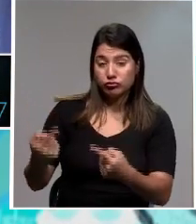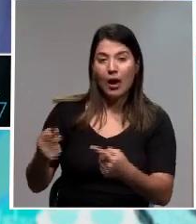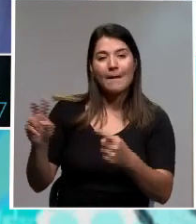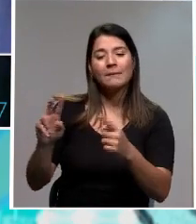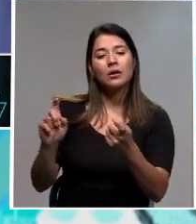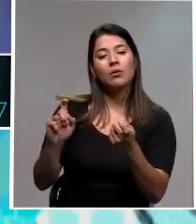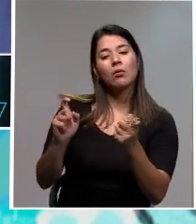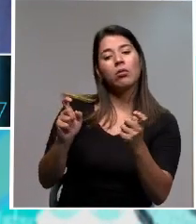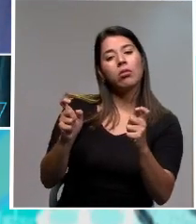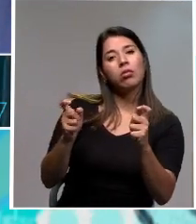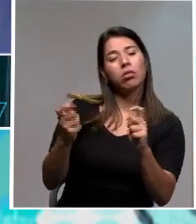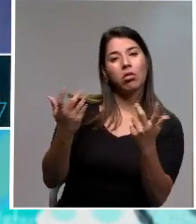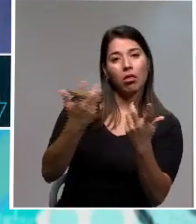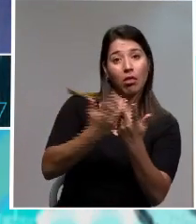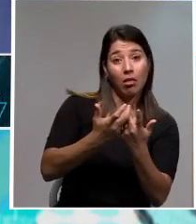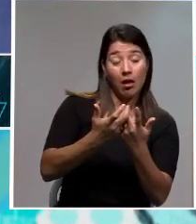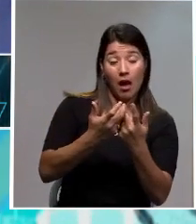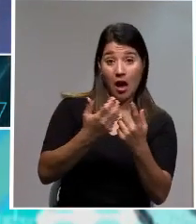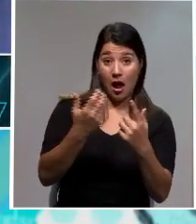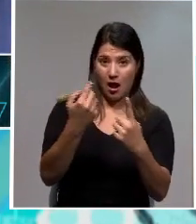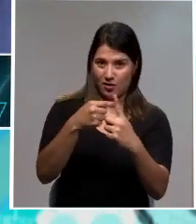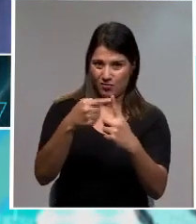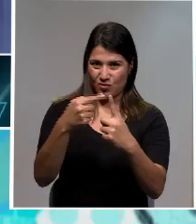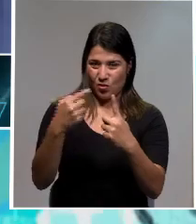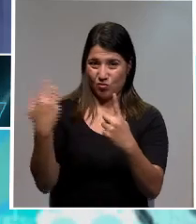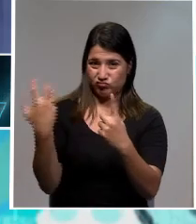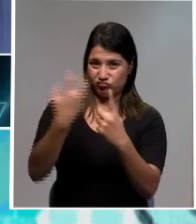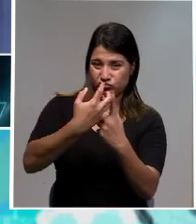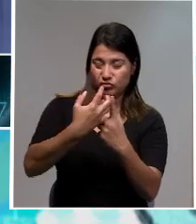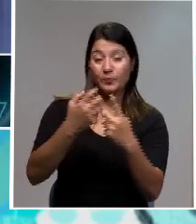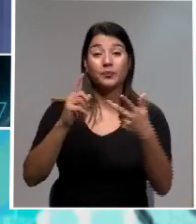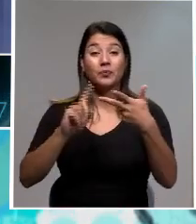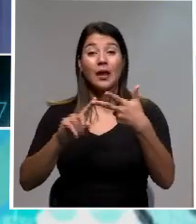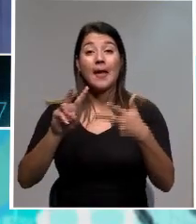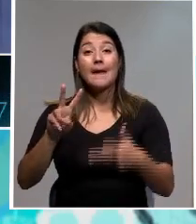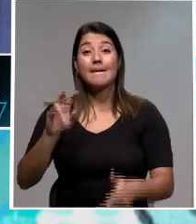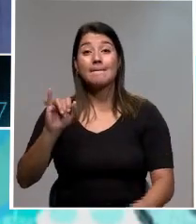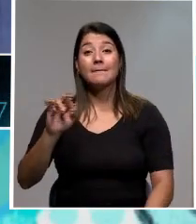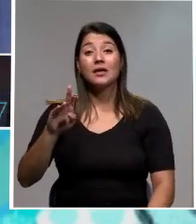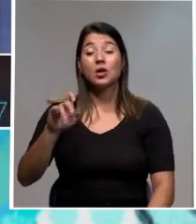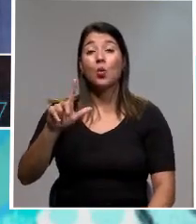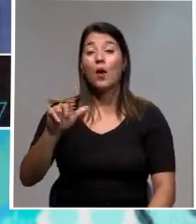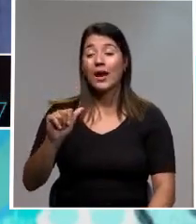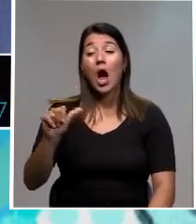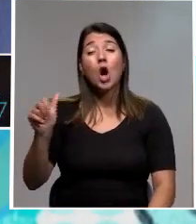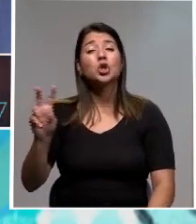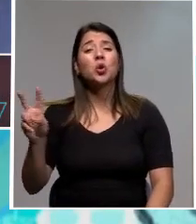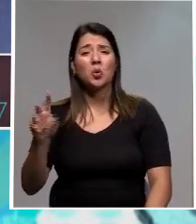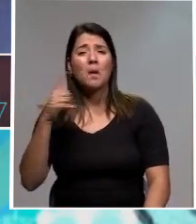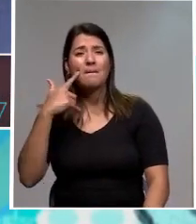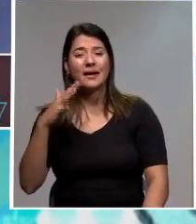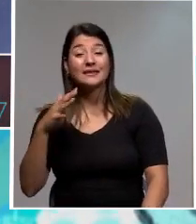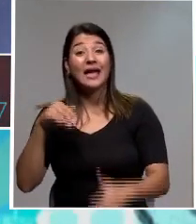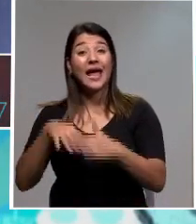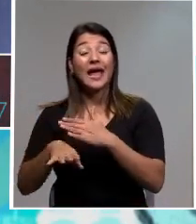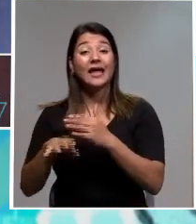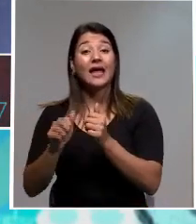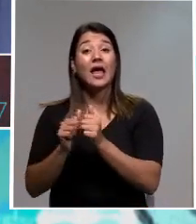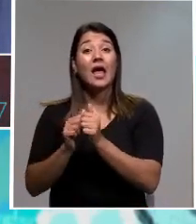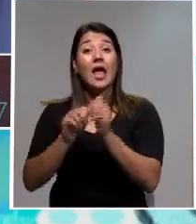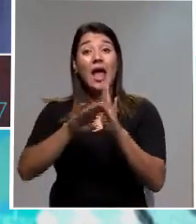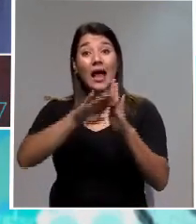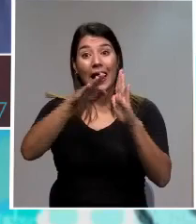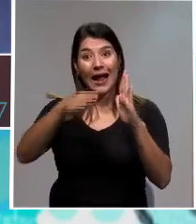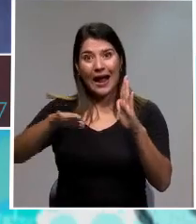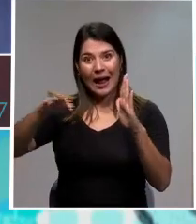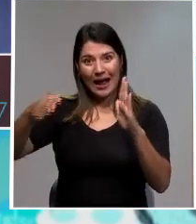humano. Y en el caso de la viruela también hay un virus muy similar que se encontraba o se encuentra en camellos, que posiblemente es